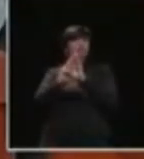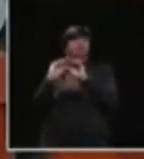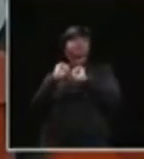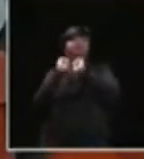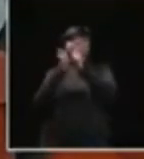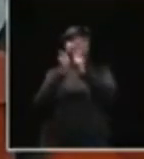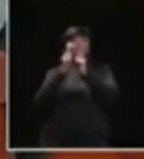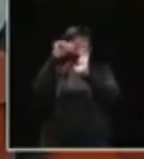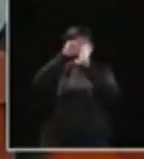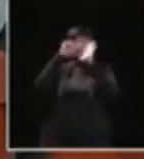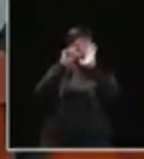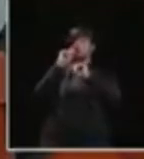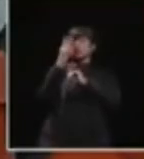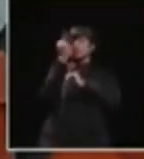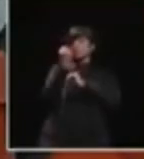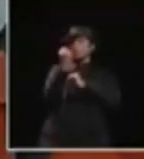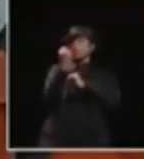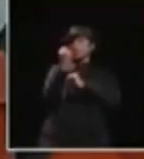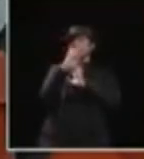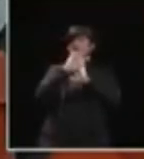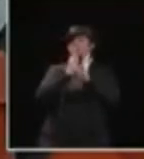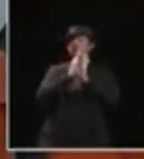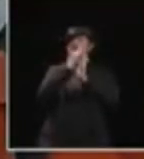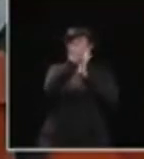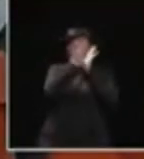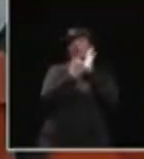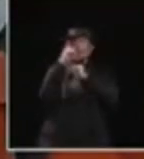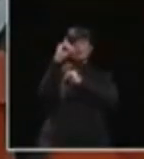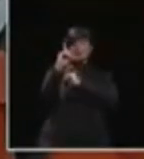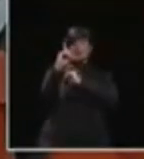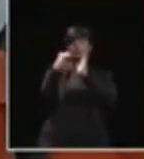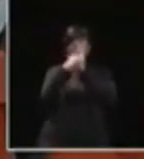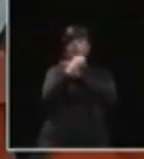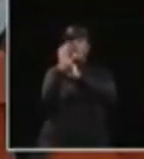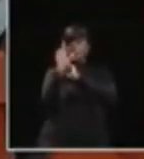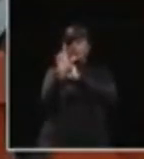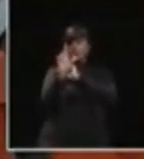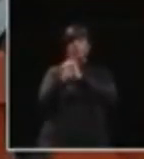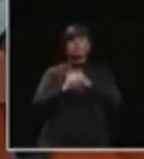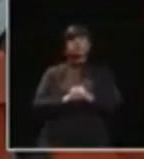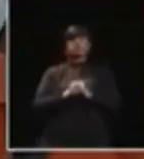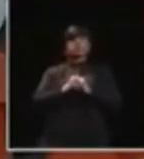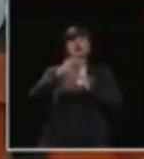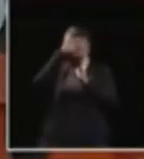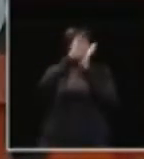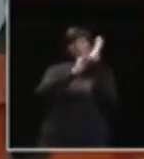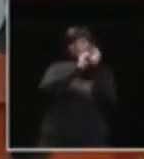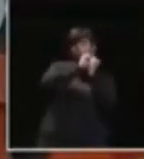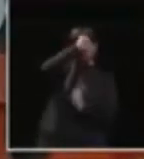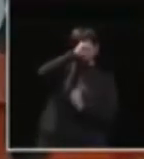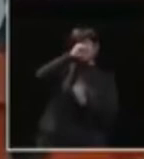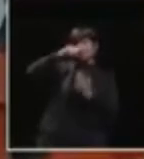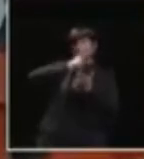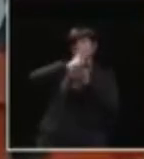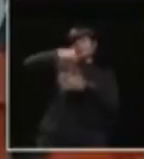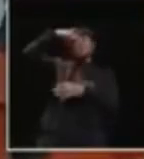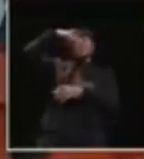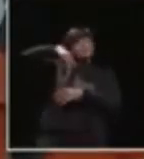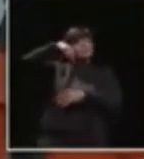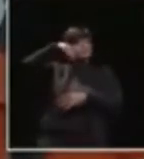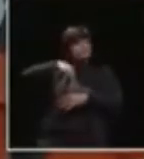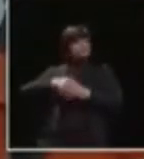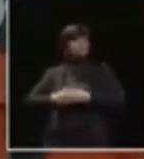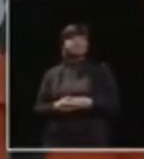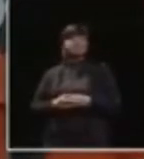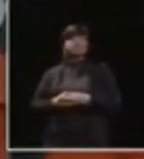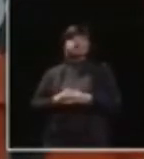artículo 29, apartado D, inciso R, de la Constitución Política de la Ciudad de México,